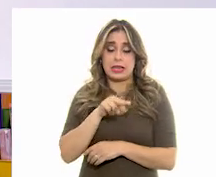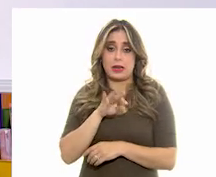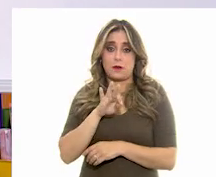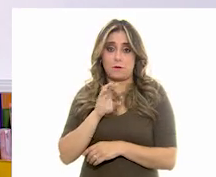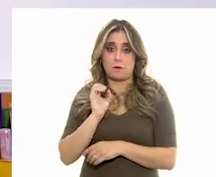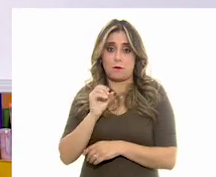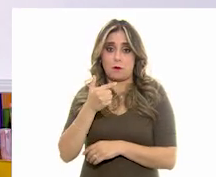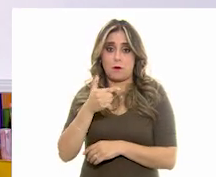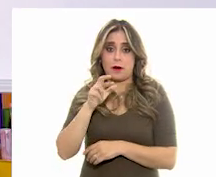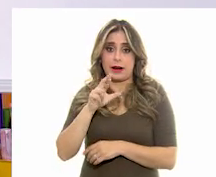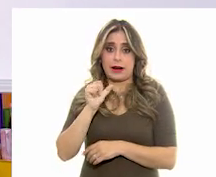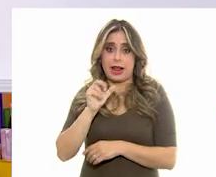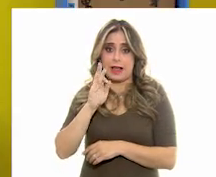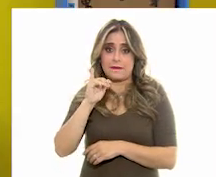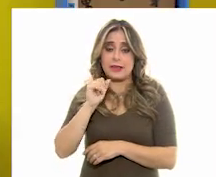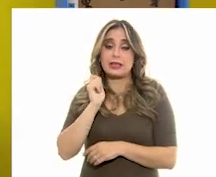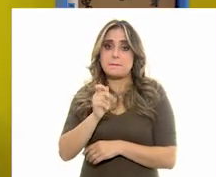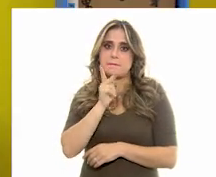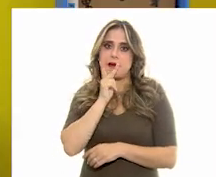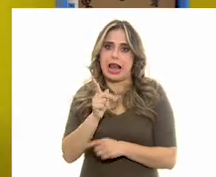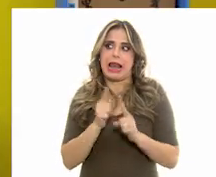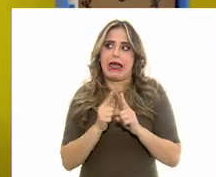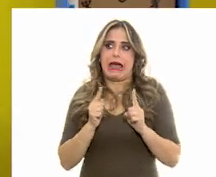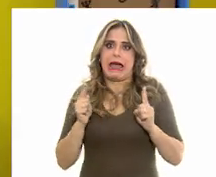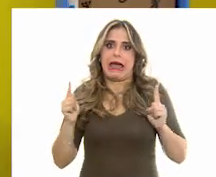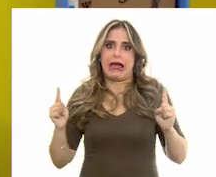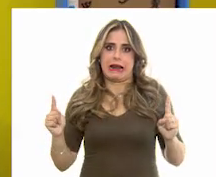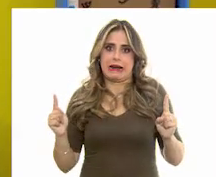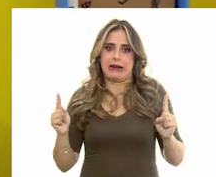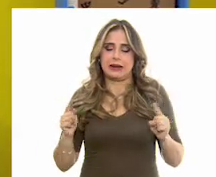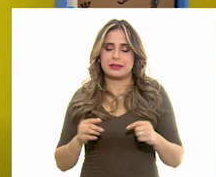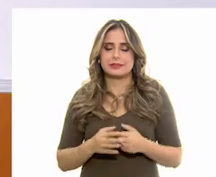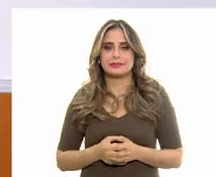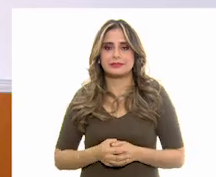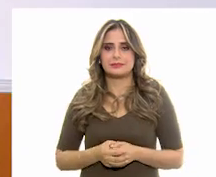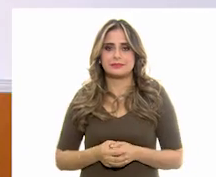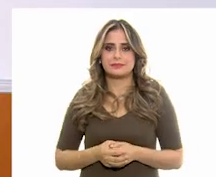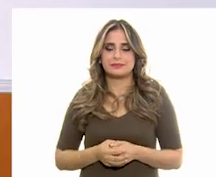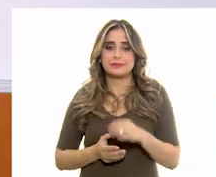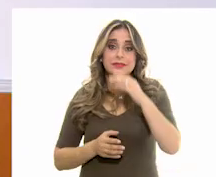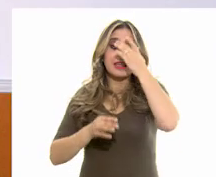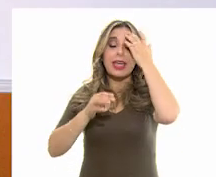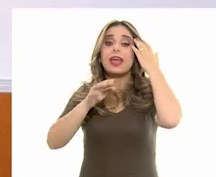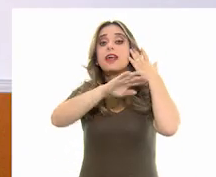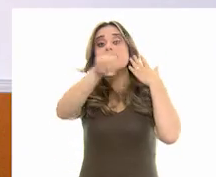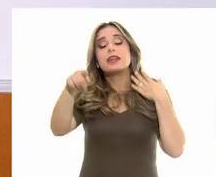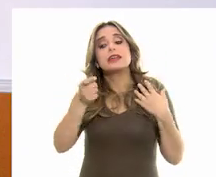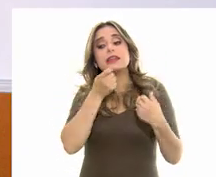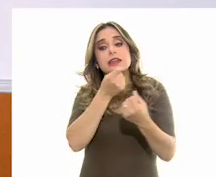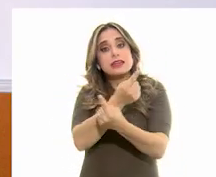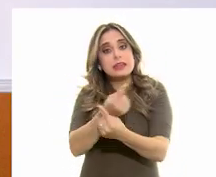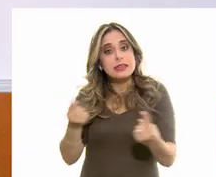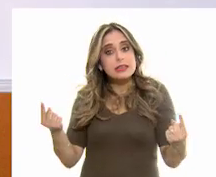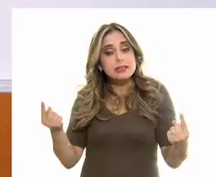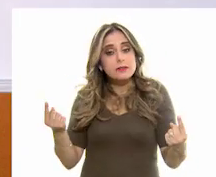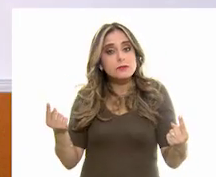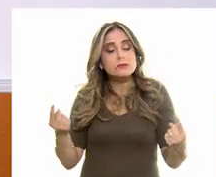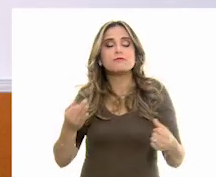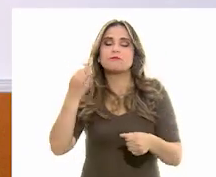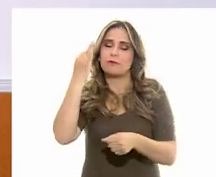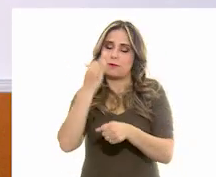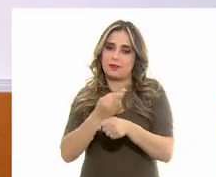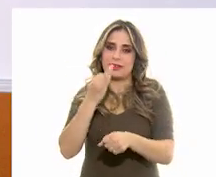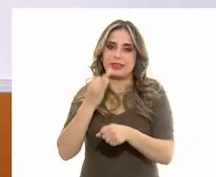una palabra larga. Larga. Ahora sí, niños y niñas, vamos a